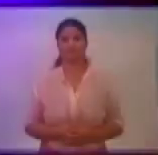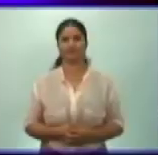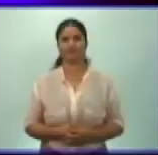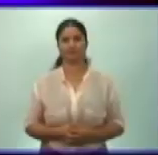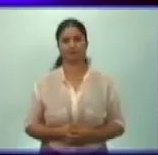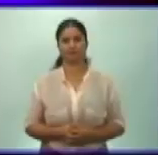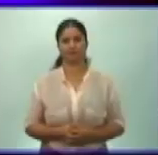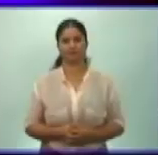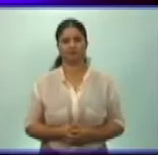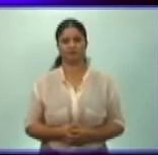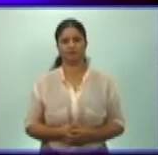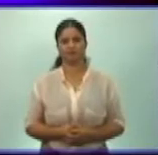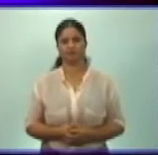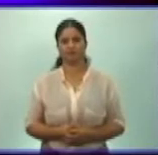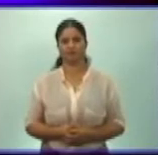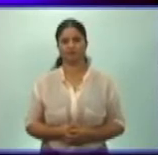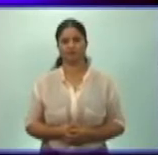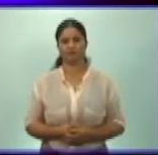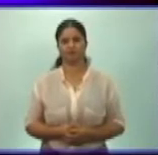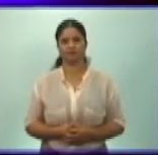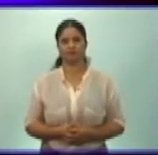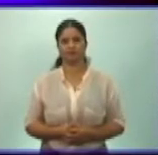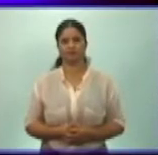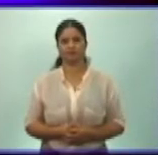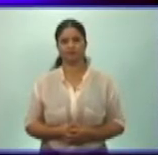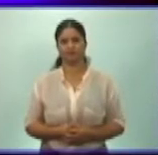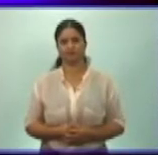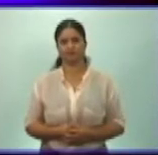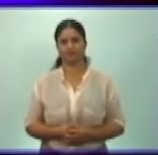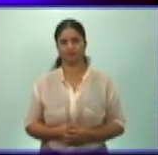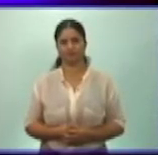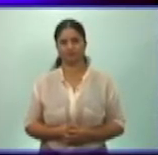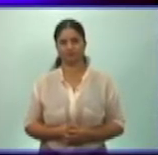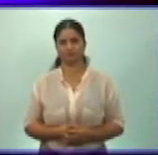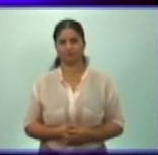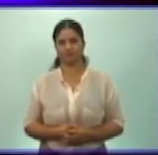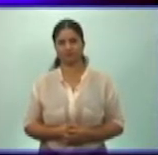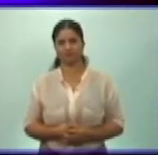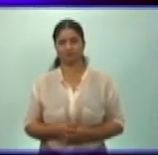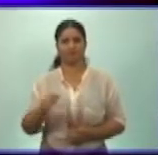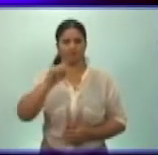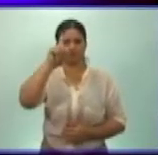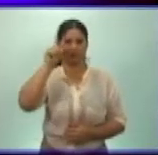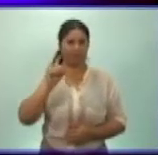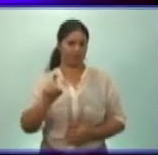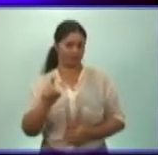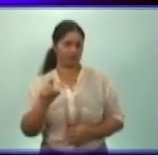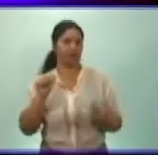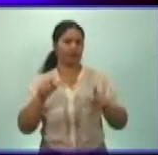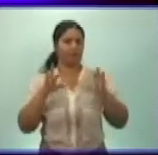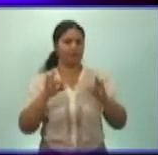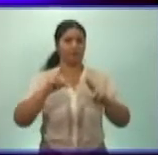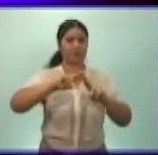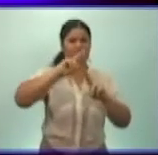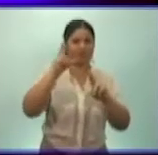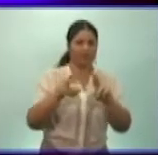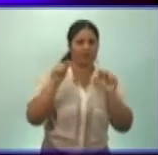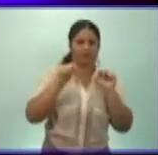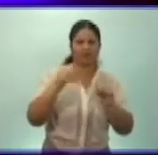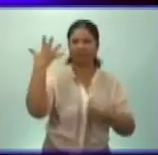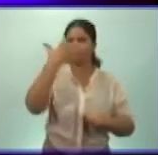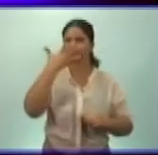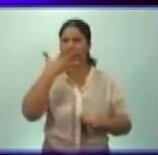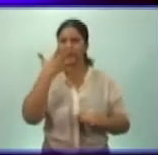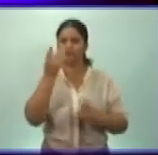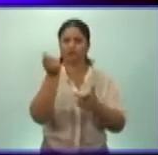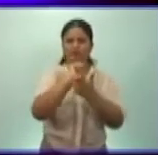Entonces, ¿quiénes fueron los máximos exponentes del teatro clásico francés en el siglo XVII?